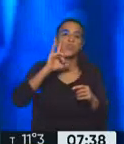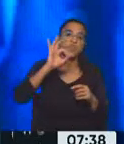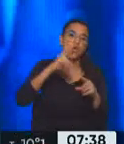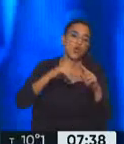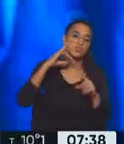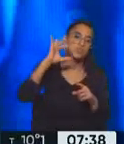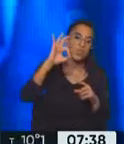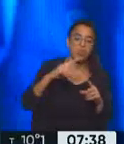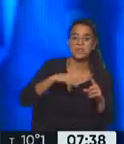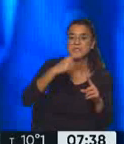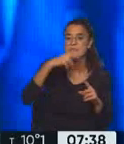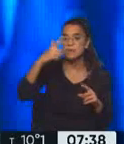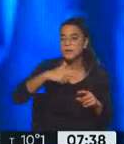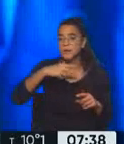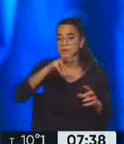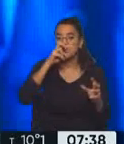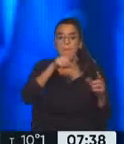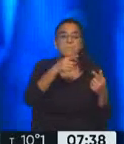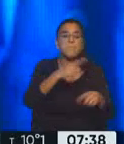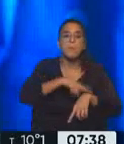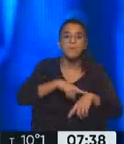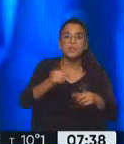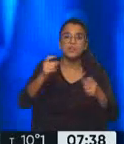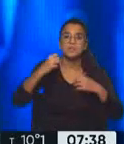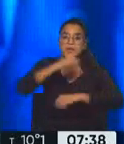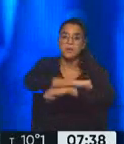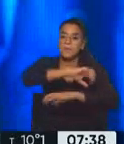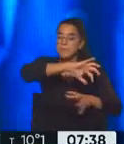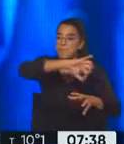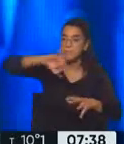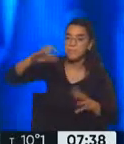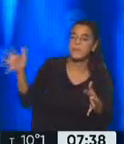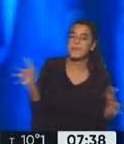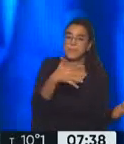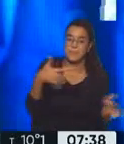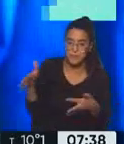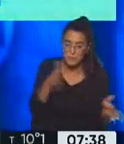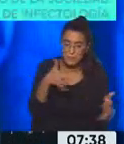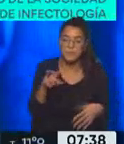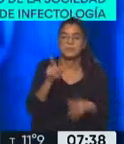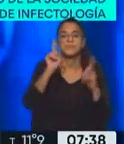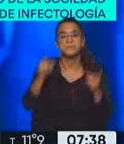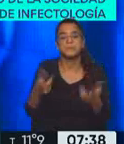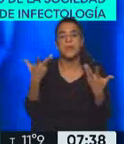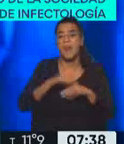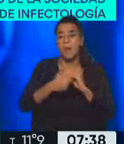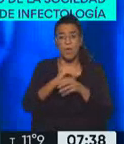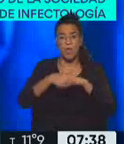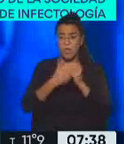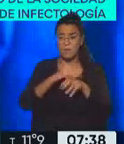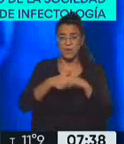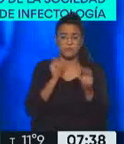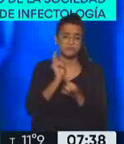respirado está el aire y de en qué momento necesitamos abrir una ventana y por supuesto el lavado de mano siempre